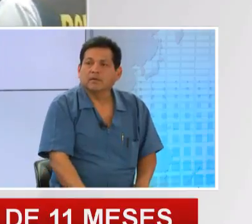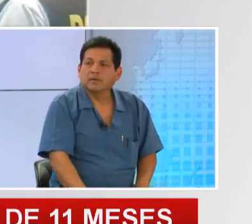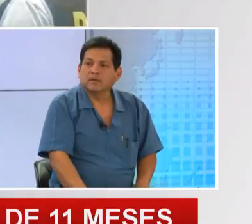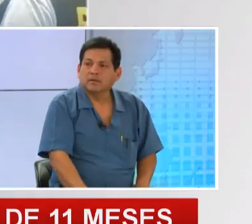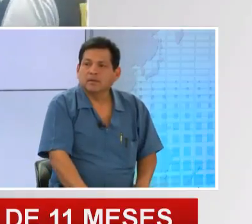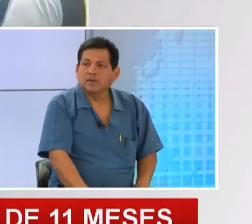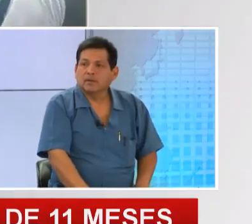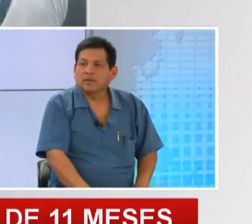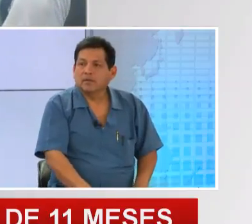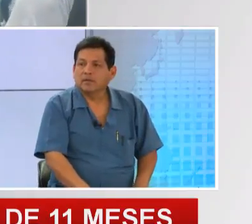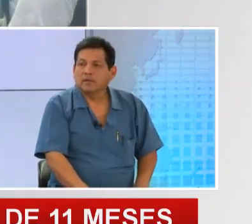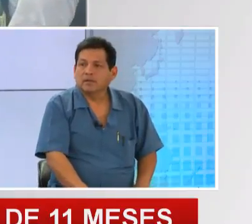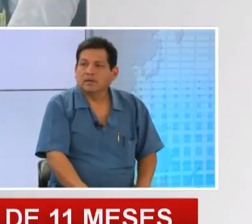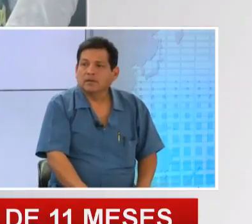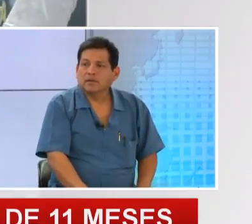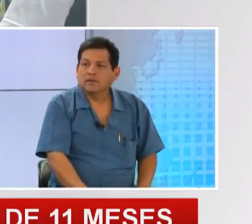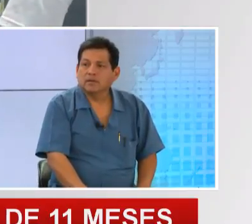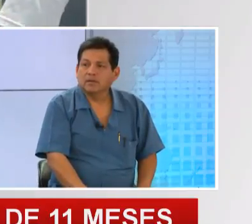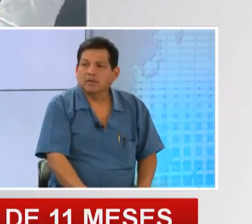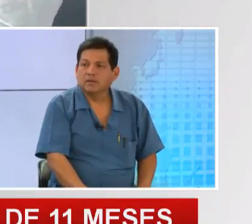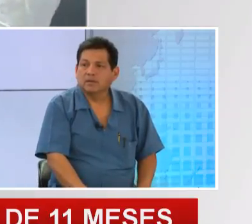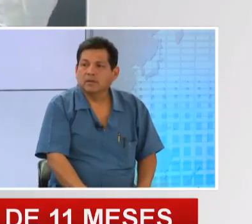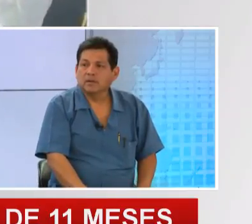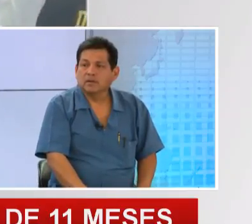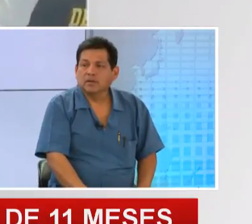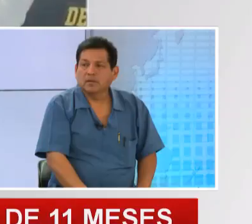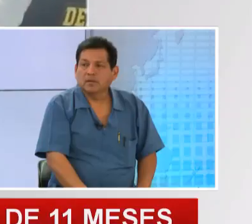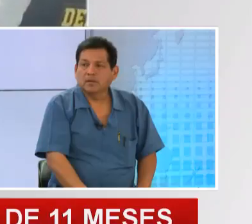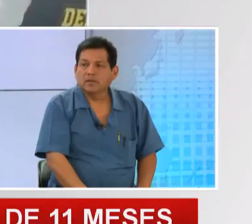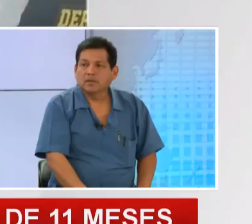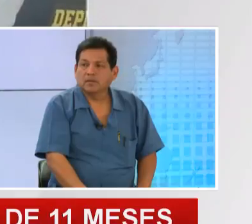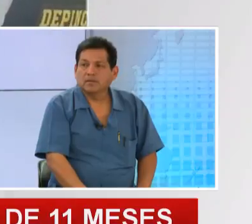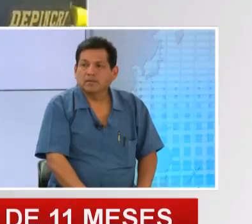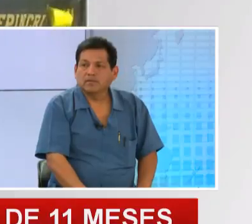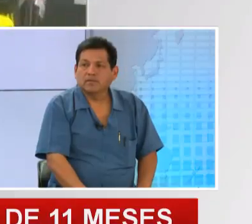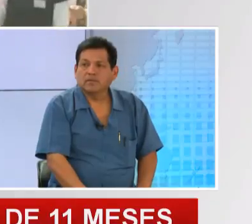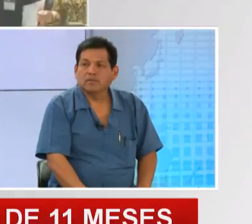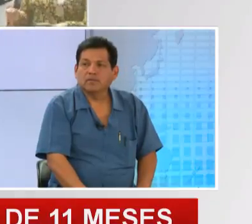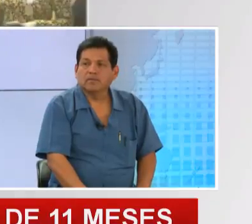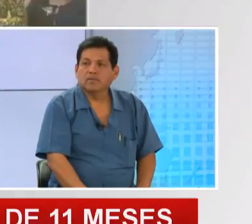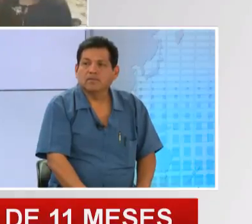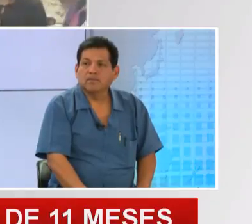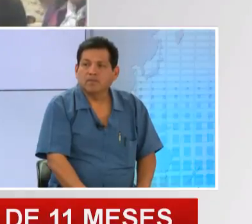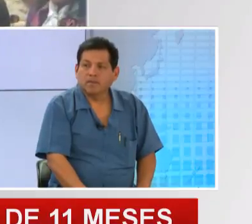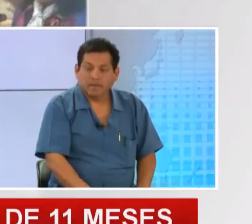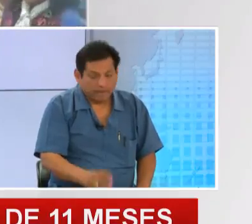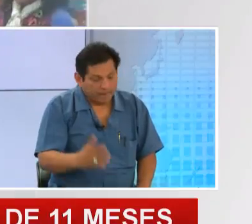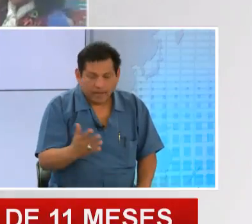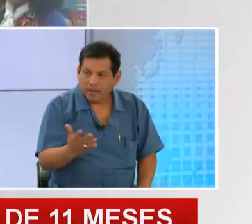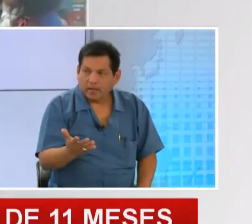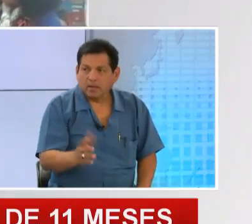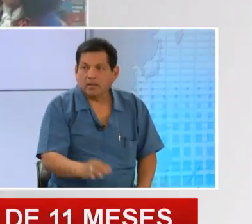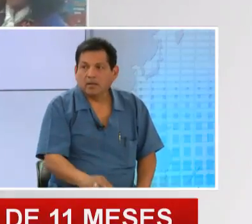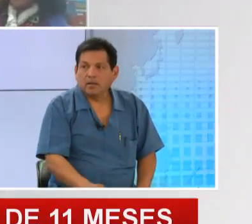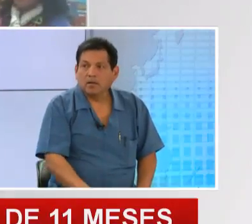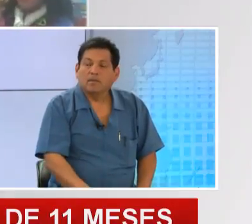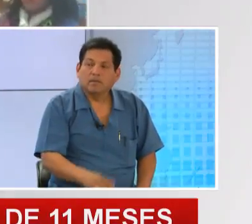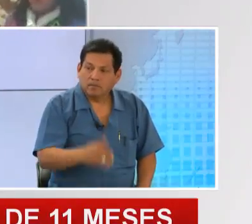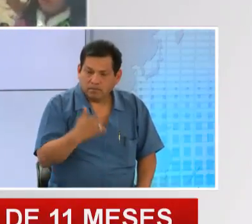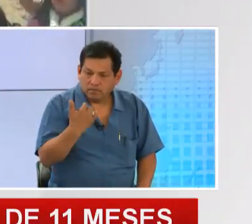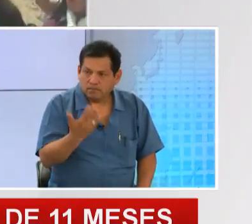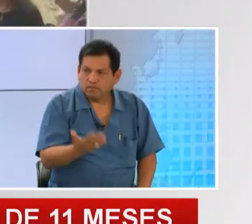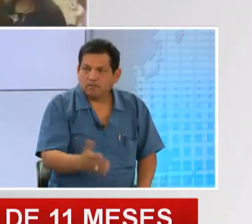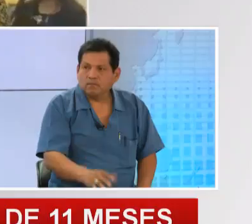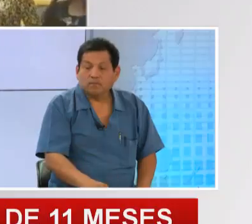¿Usted me quiere decir que estas personas pueden haber visto a esta criaturita del señor como un objeto, como algo que les estorbaba